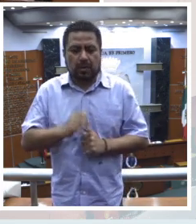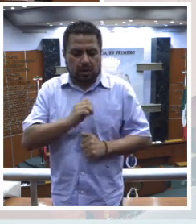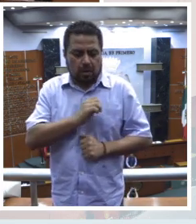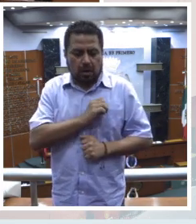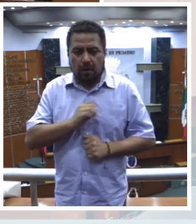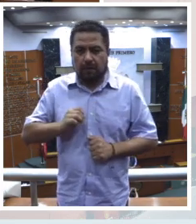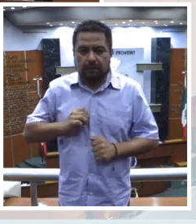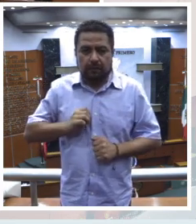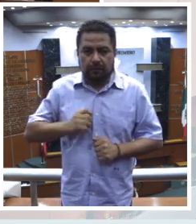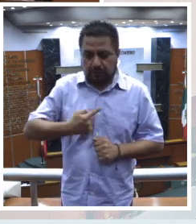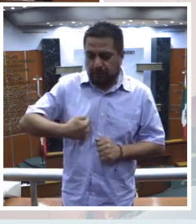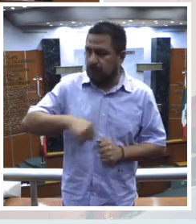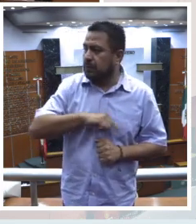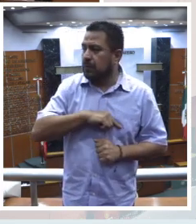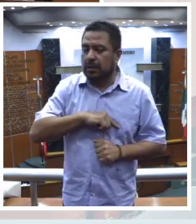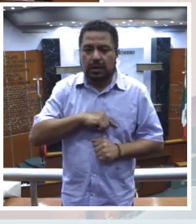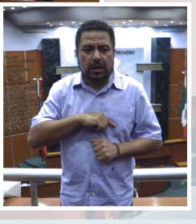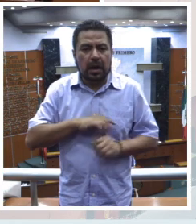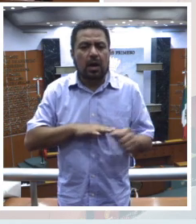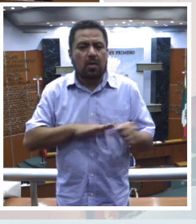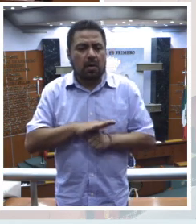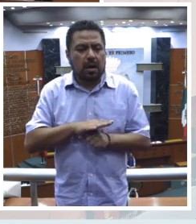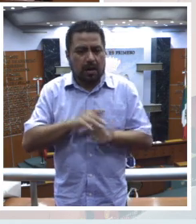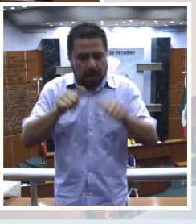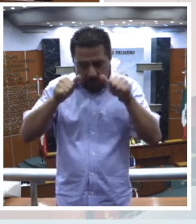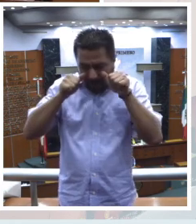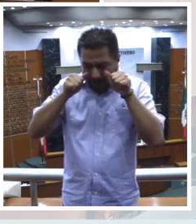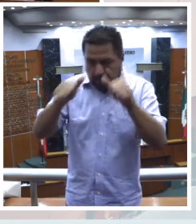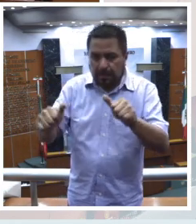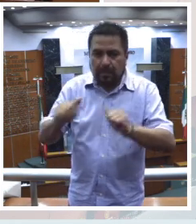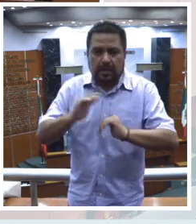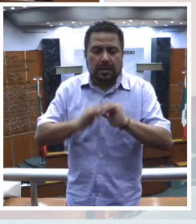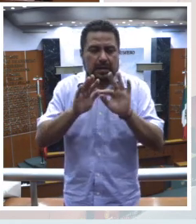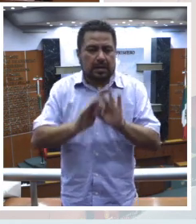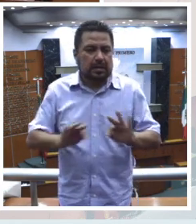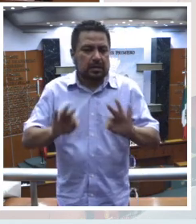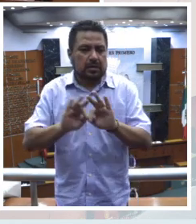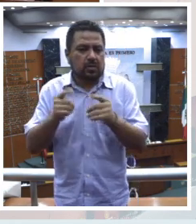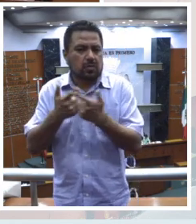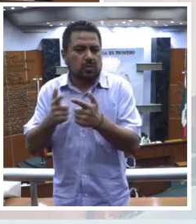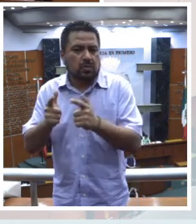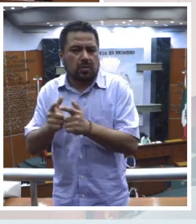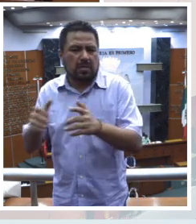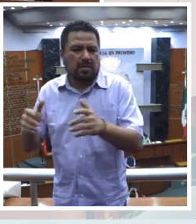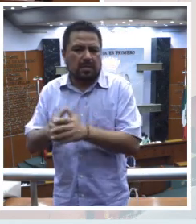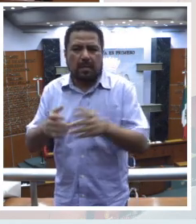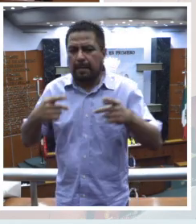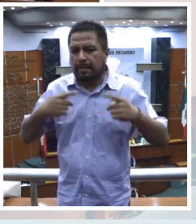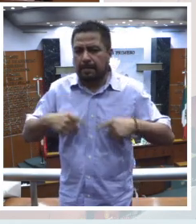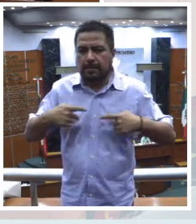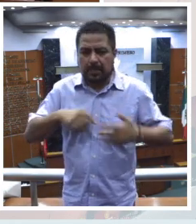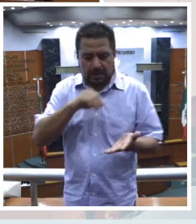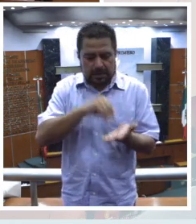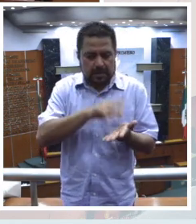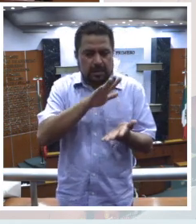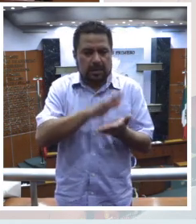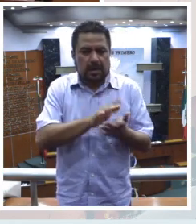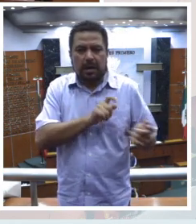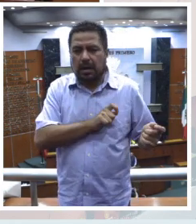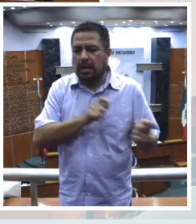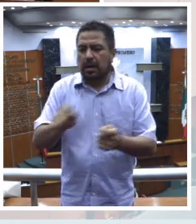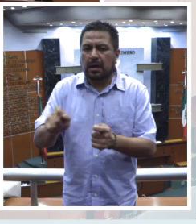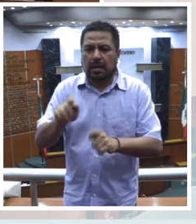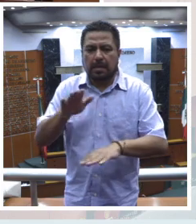obliga, en el mejor sentido de la expresión, a cumplir con este importante sector de la población. Establecer la entrega de un